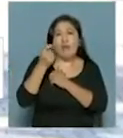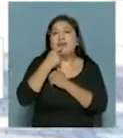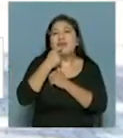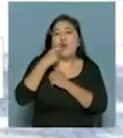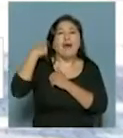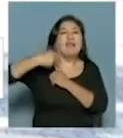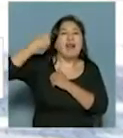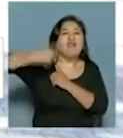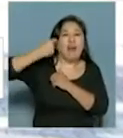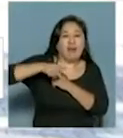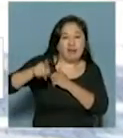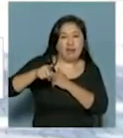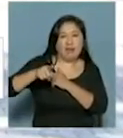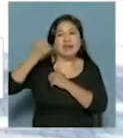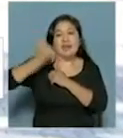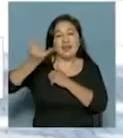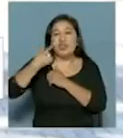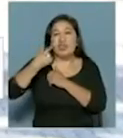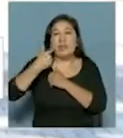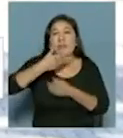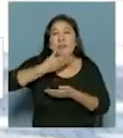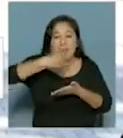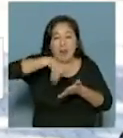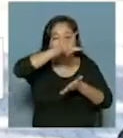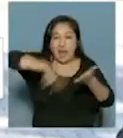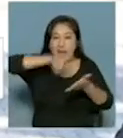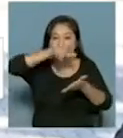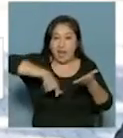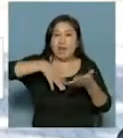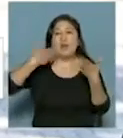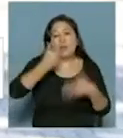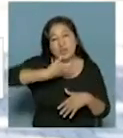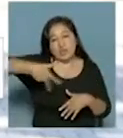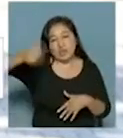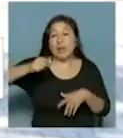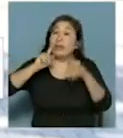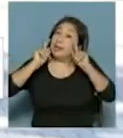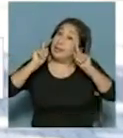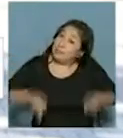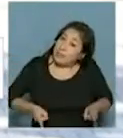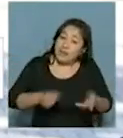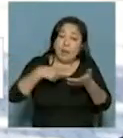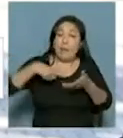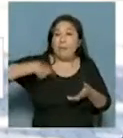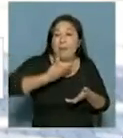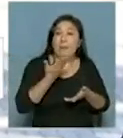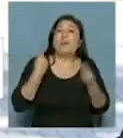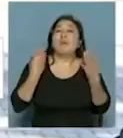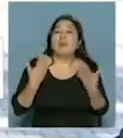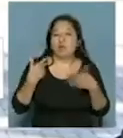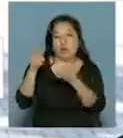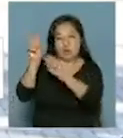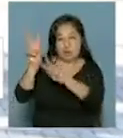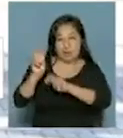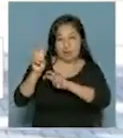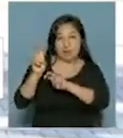silvestres. Ellos tienen que tener una carta de ruta o de transporte y como así también el carnet para la caza.